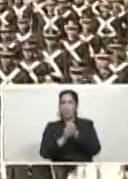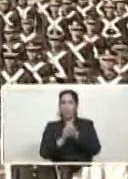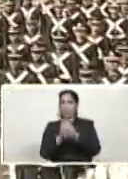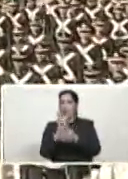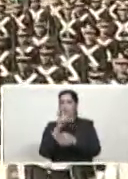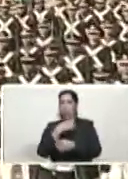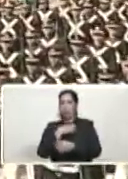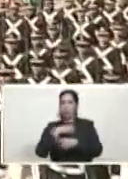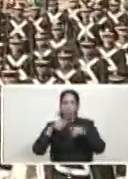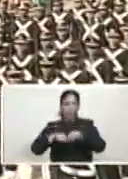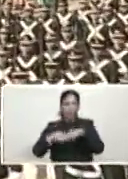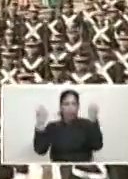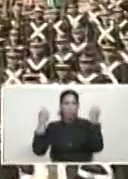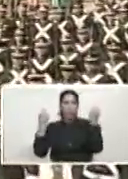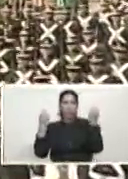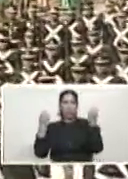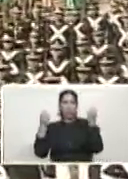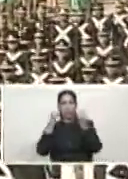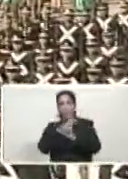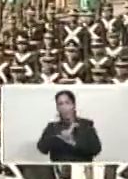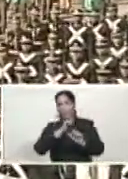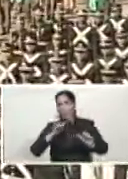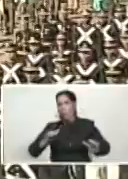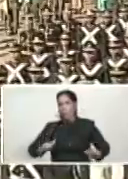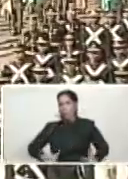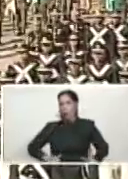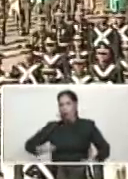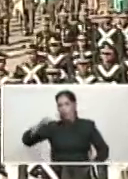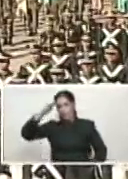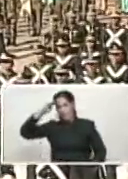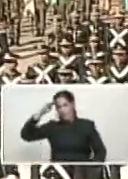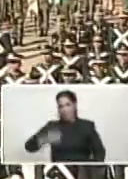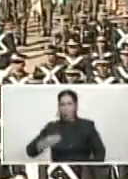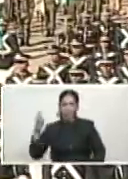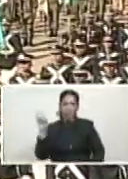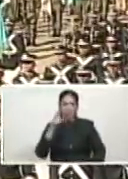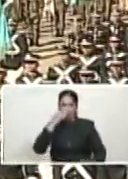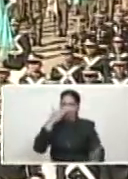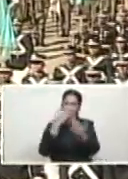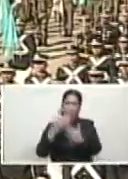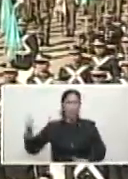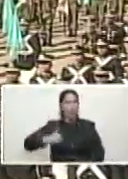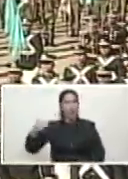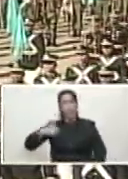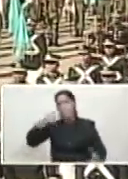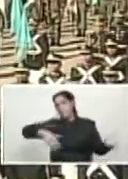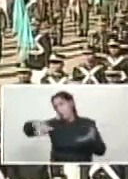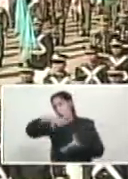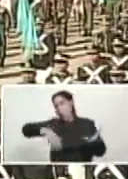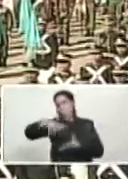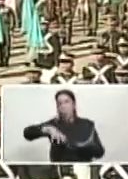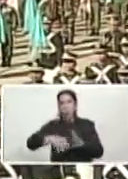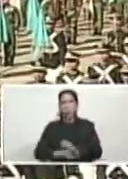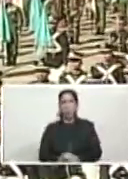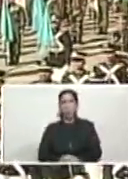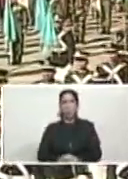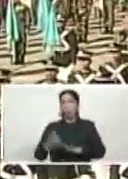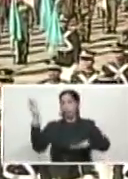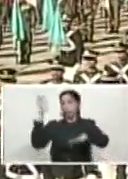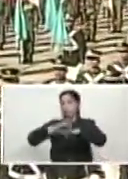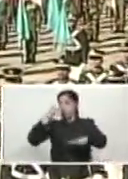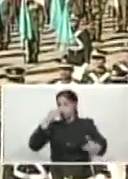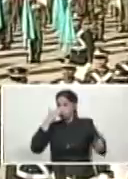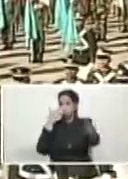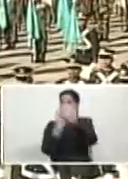indestructible de las fuerzas militares de Venezuela ante cualquier circunstancia que nos toque